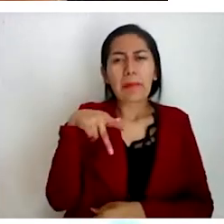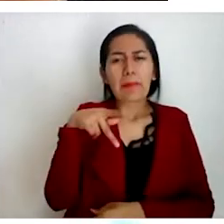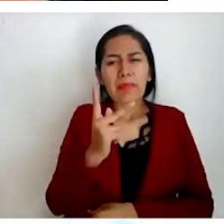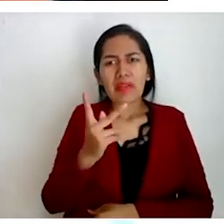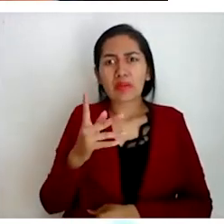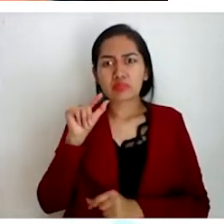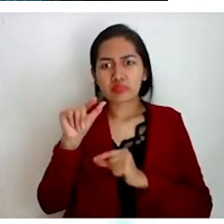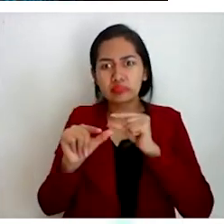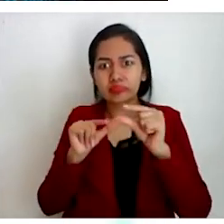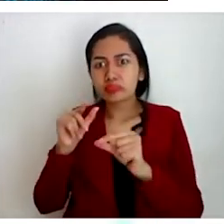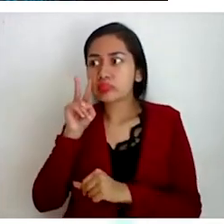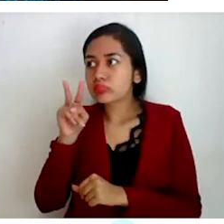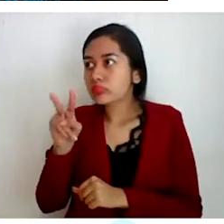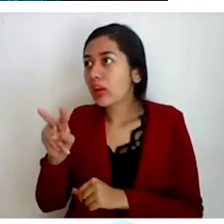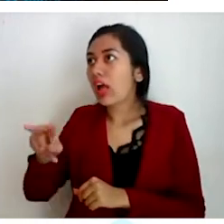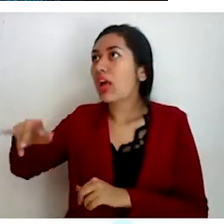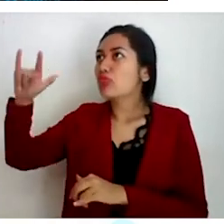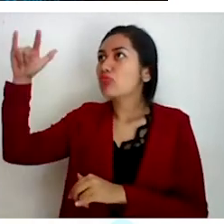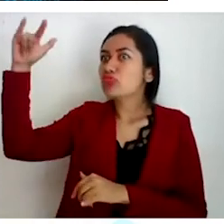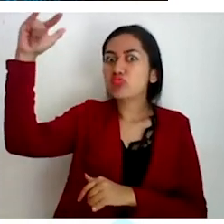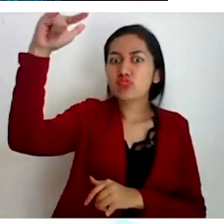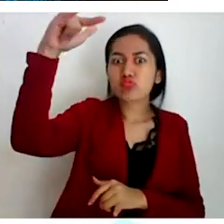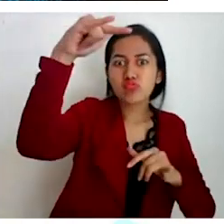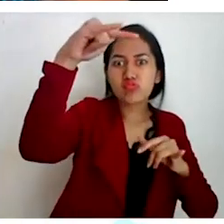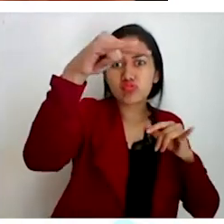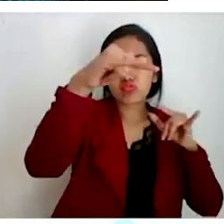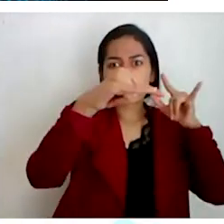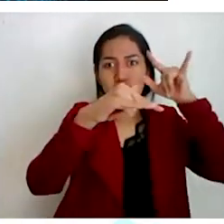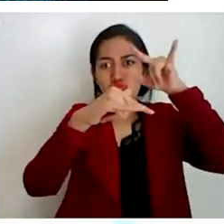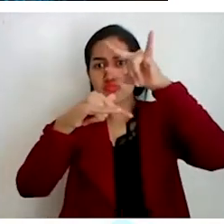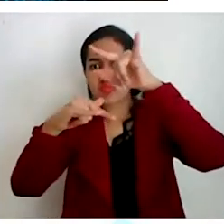se ven unos aviones que están ahí a punto de bombardear a la población.